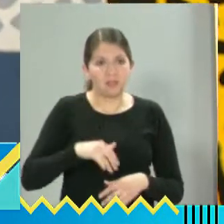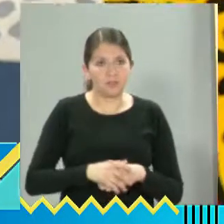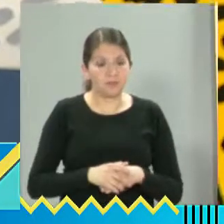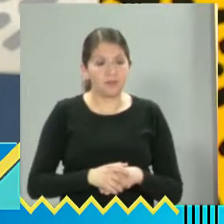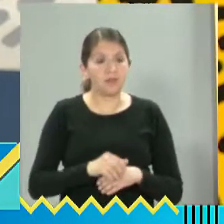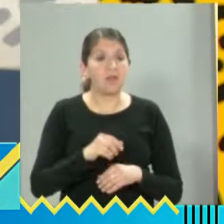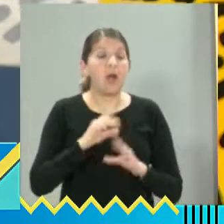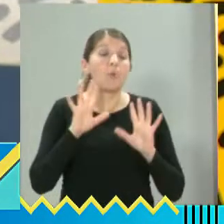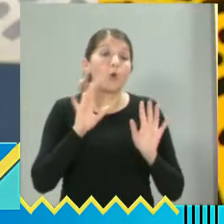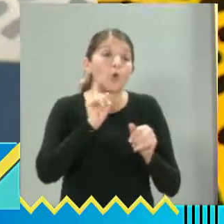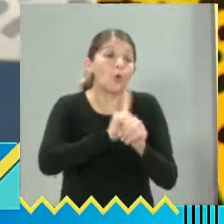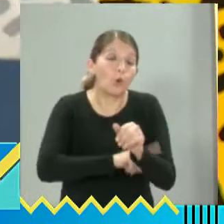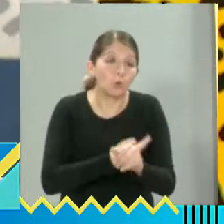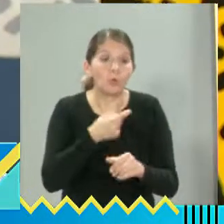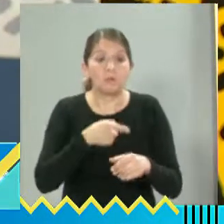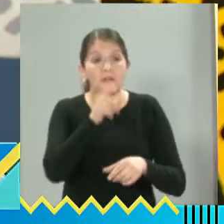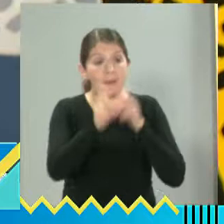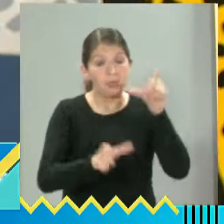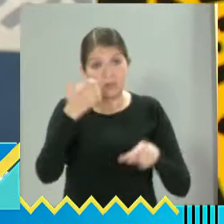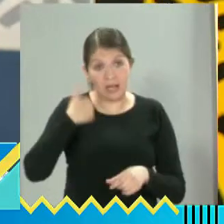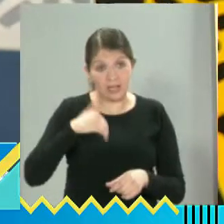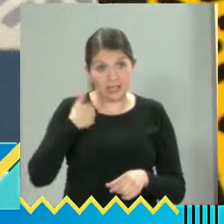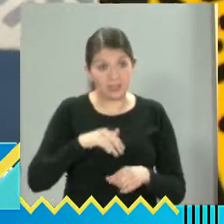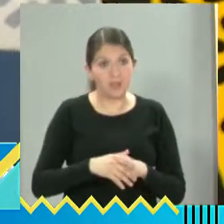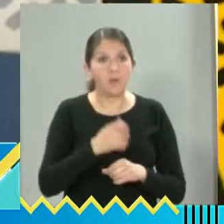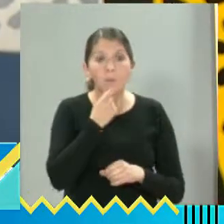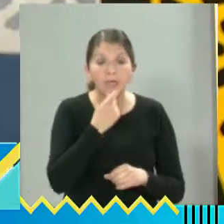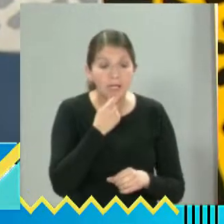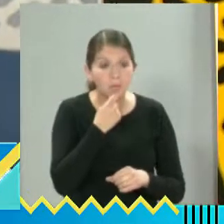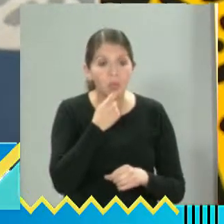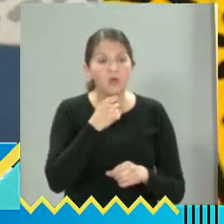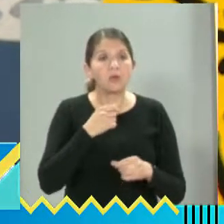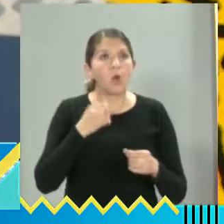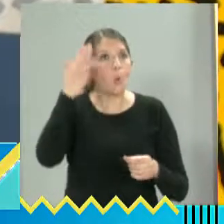argentinos, del argentino promedio, que lo lleven a votar siempre